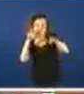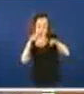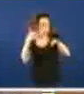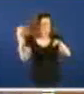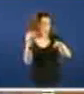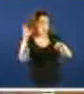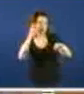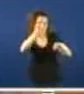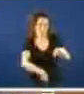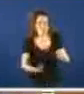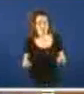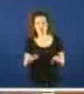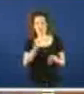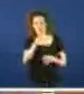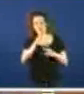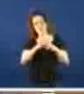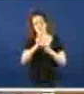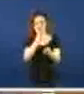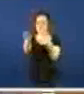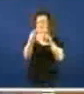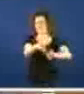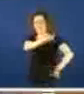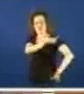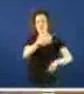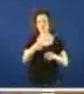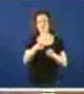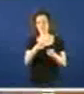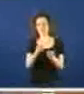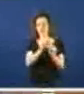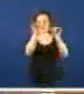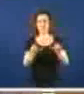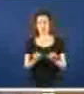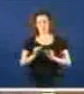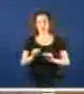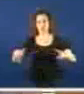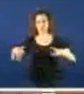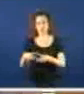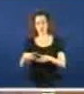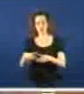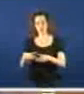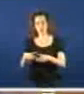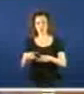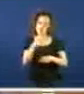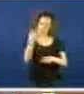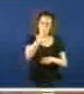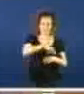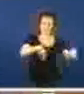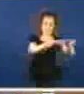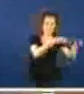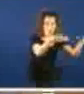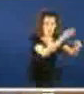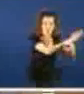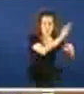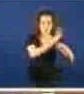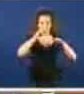non sexa tan riguroso na orden dos deputados do Grupo Parlamentario Popular. Porque aquí non hai payasos, nin aquí, nin